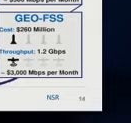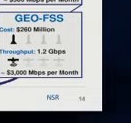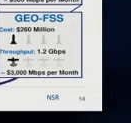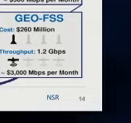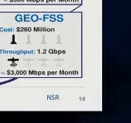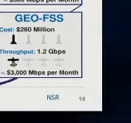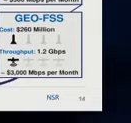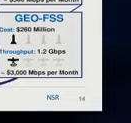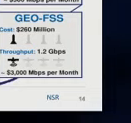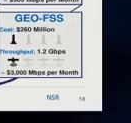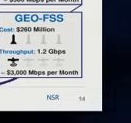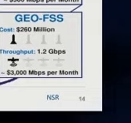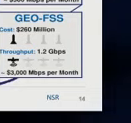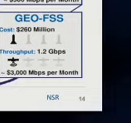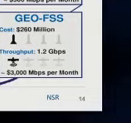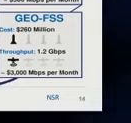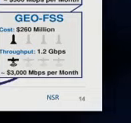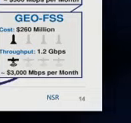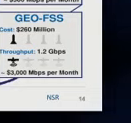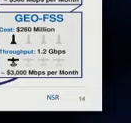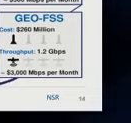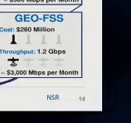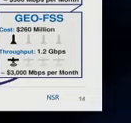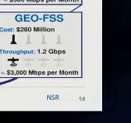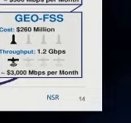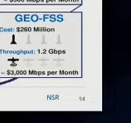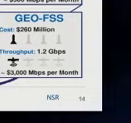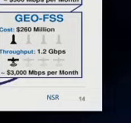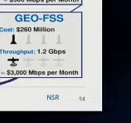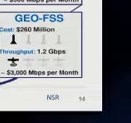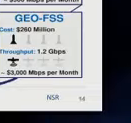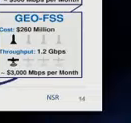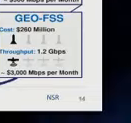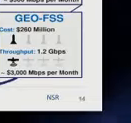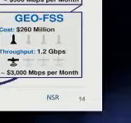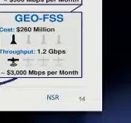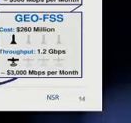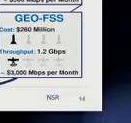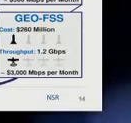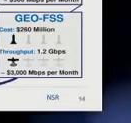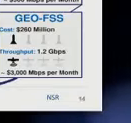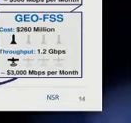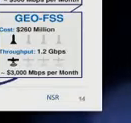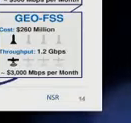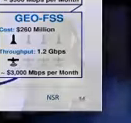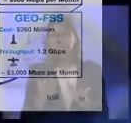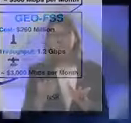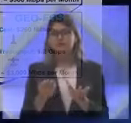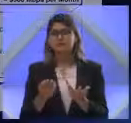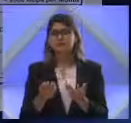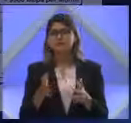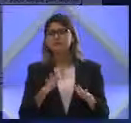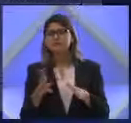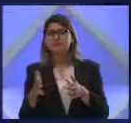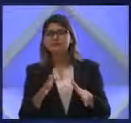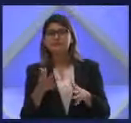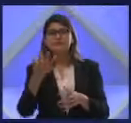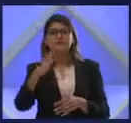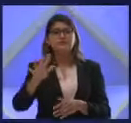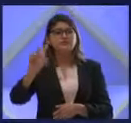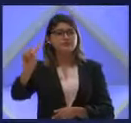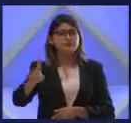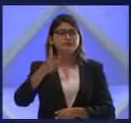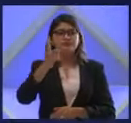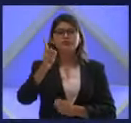obviamente de más costo y con a un costo de 10 dólares por